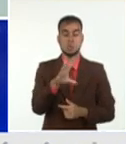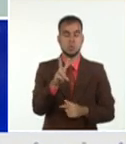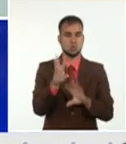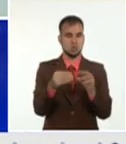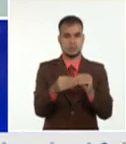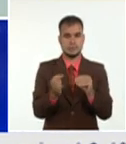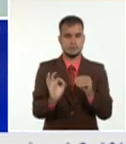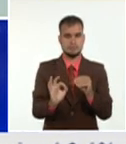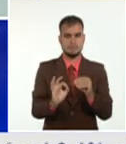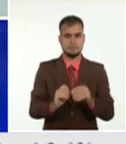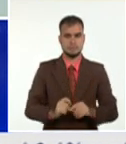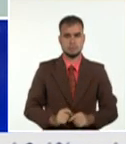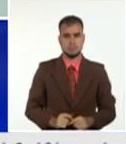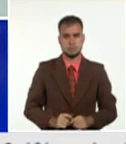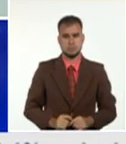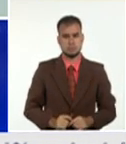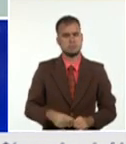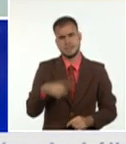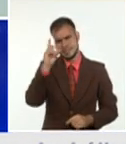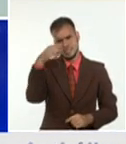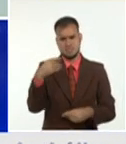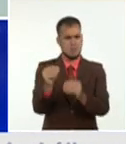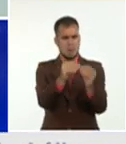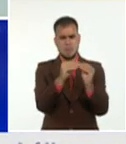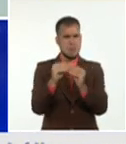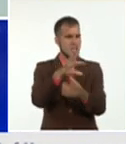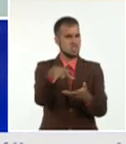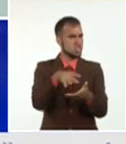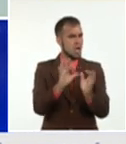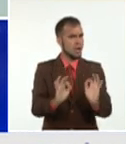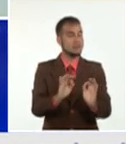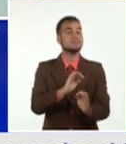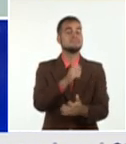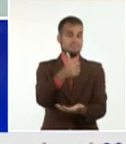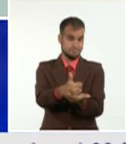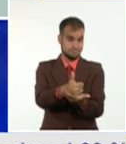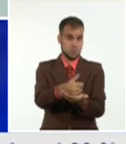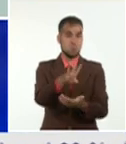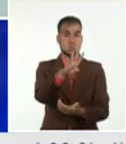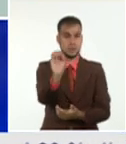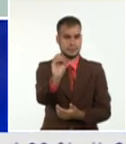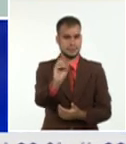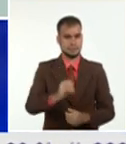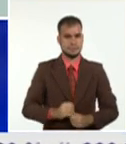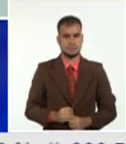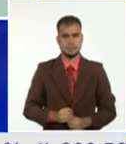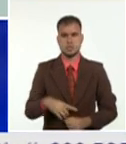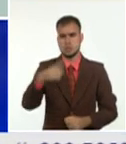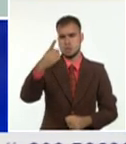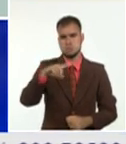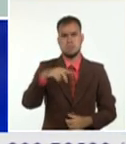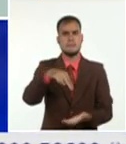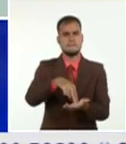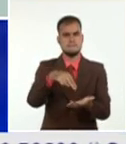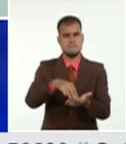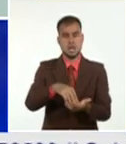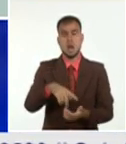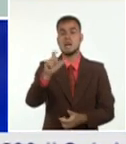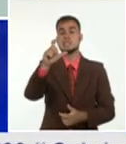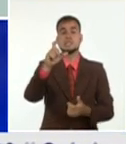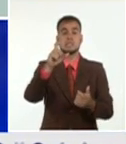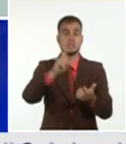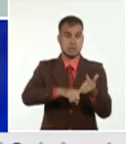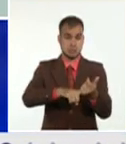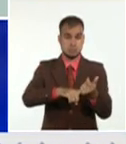donde siempre ha tenido la mayor transmisión, que es el municipio de Camagüey 40, Minas, Carlos Manuel de Céspedes y Sibanicú